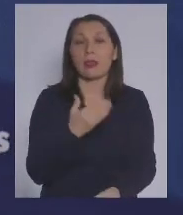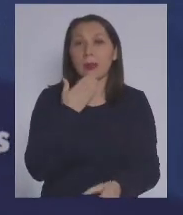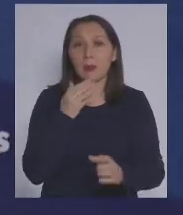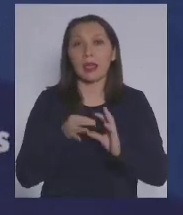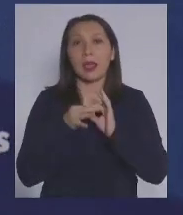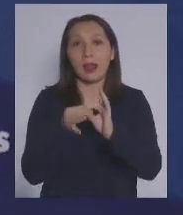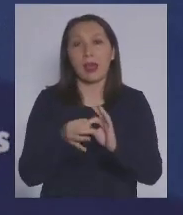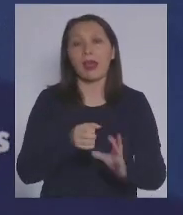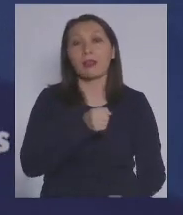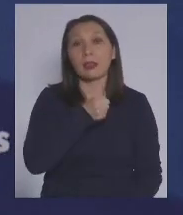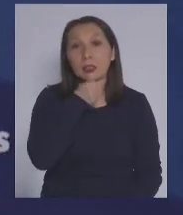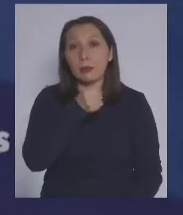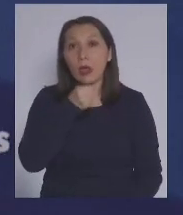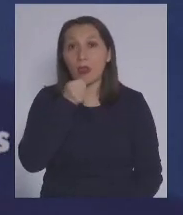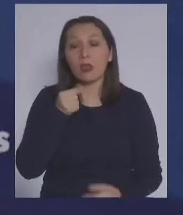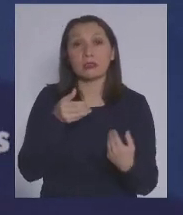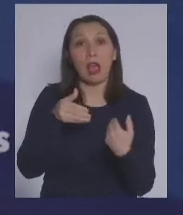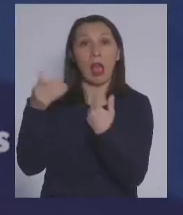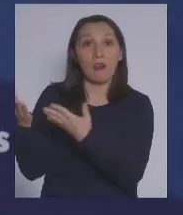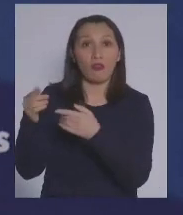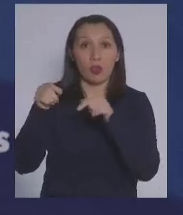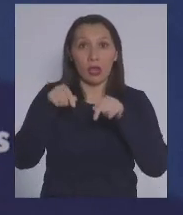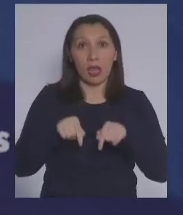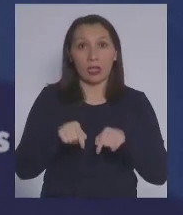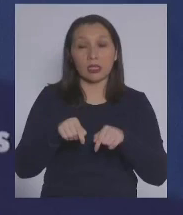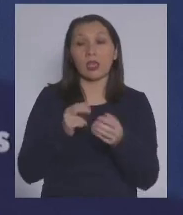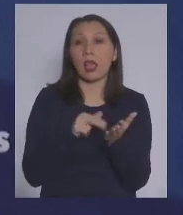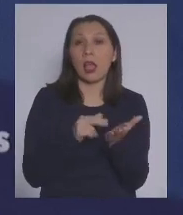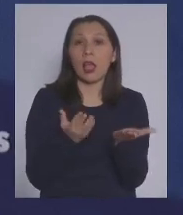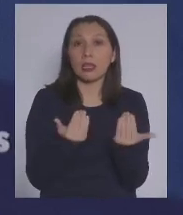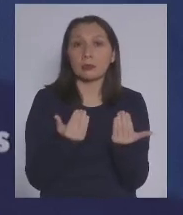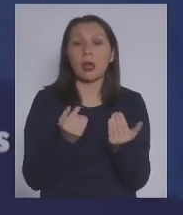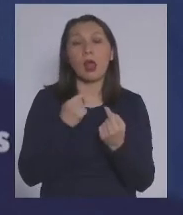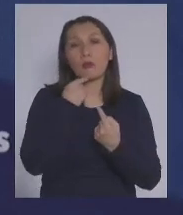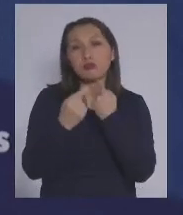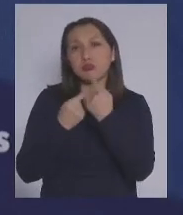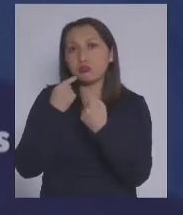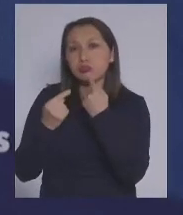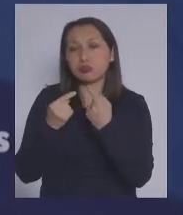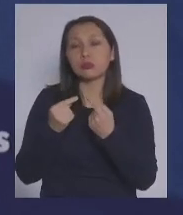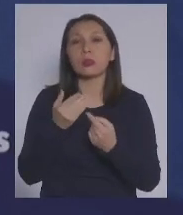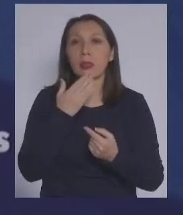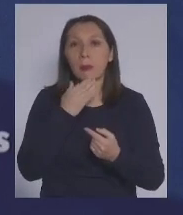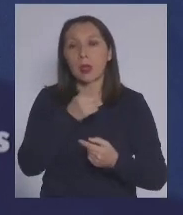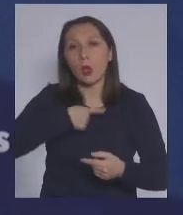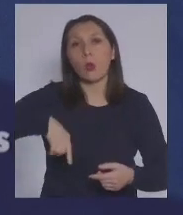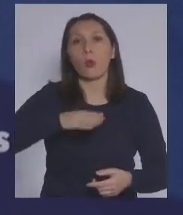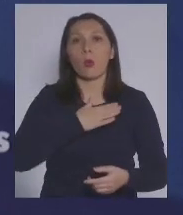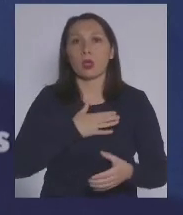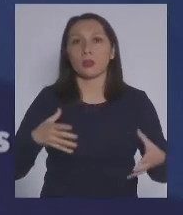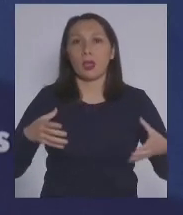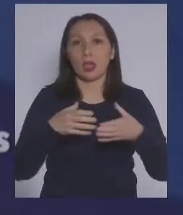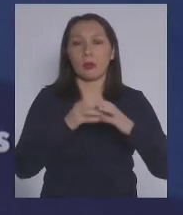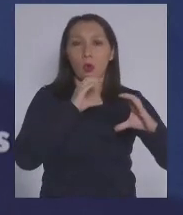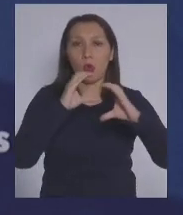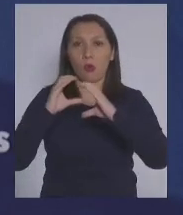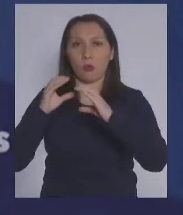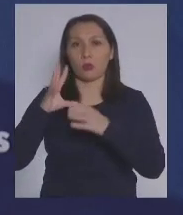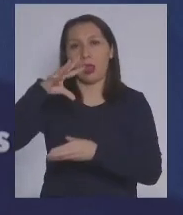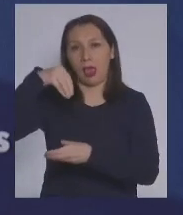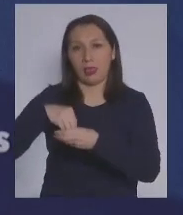los periodistas que están afuera esperando hacernos las preguntas si a nuestro equipo comunicacional